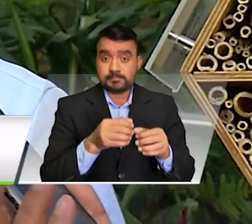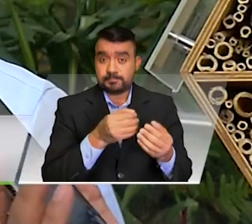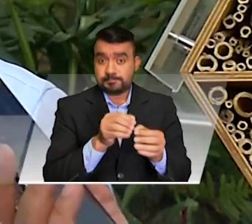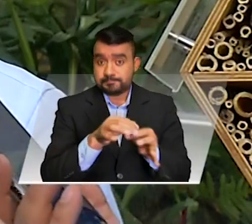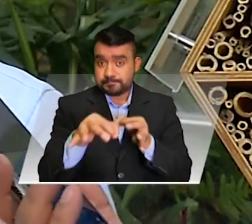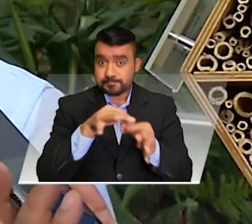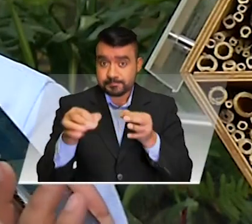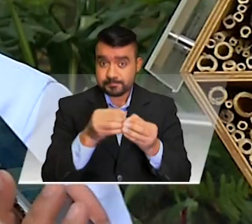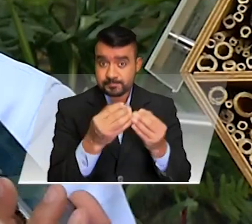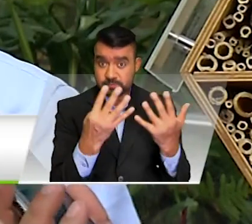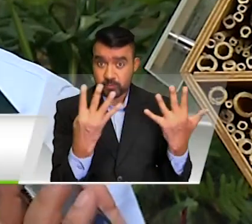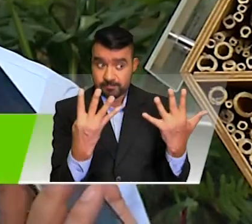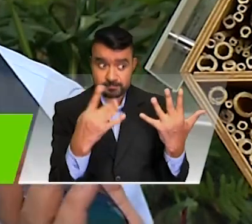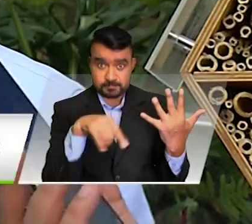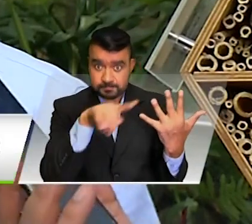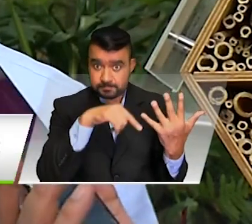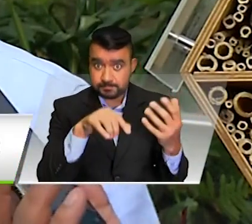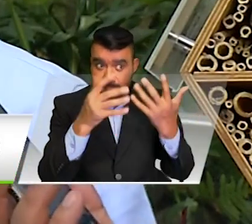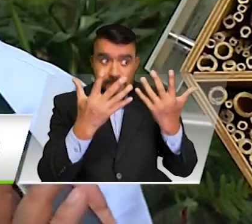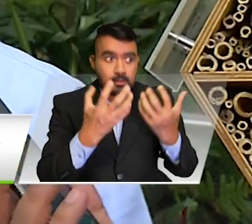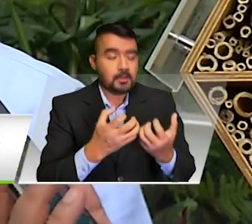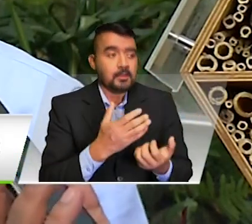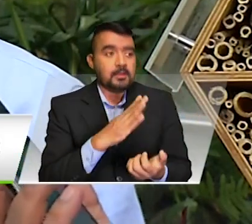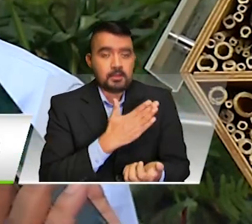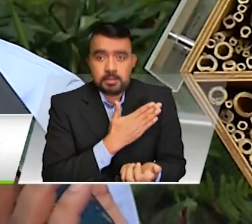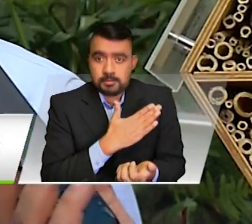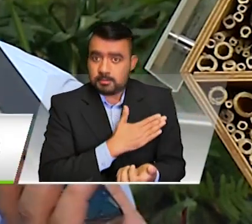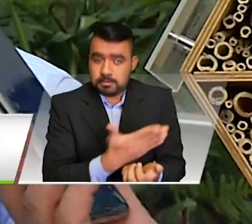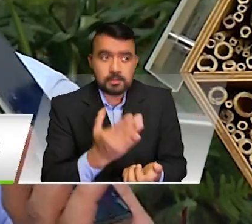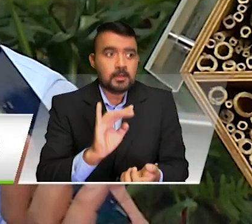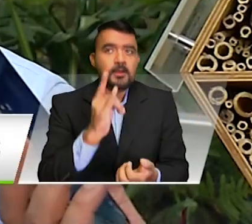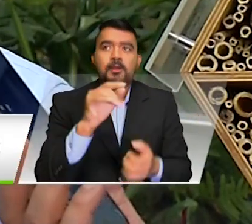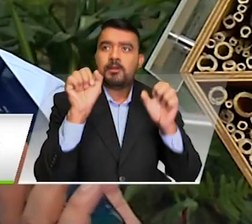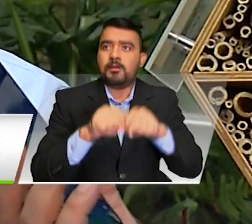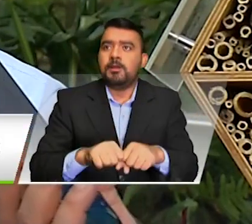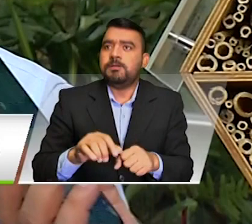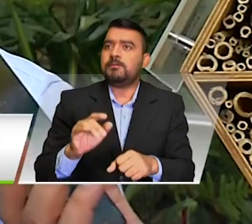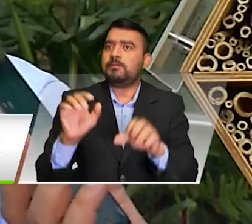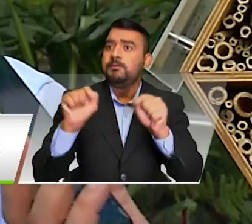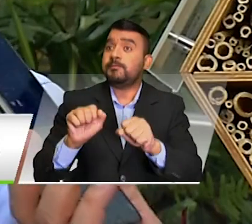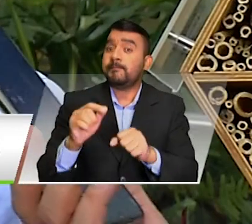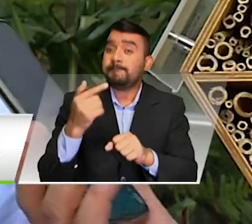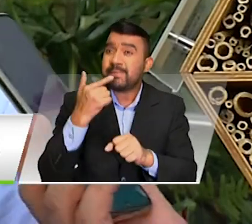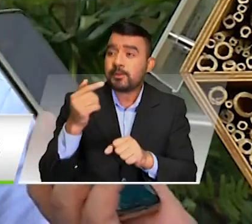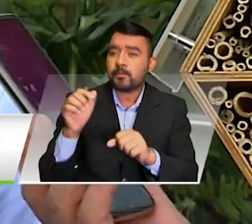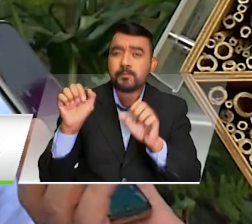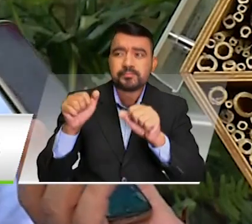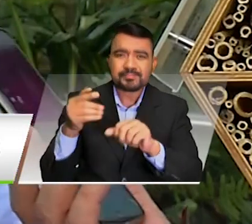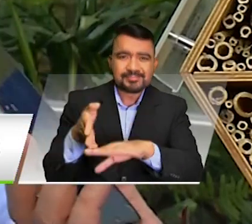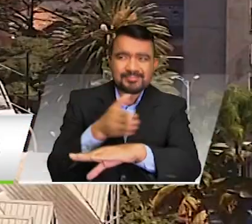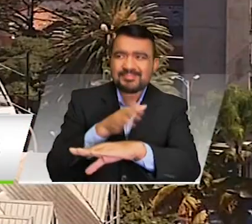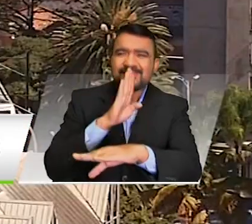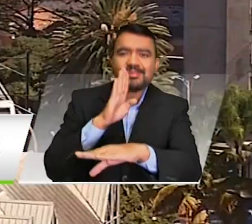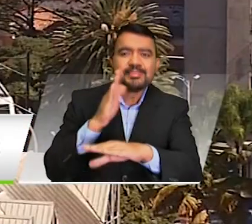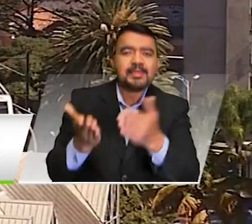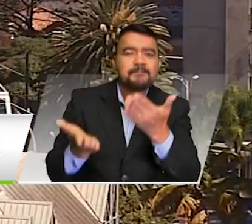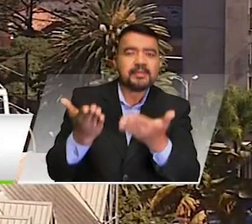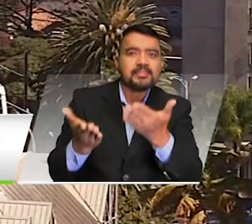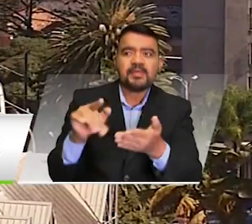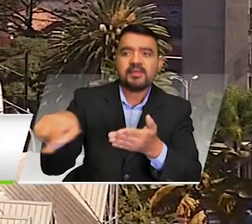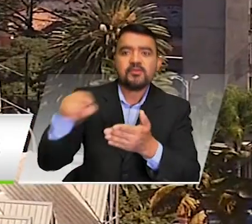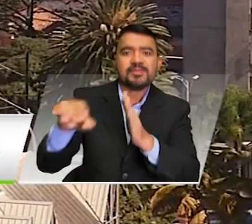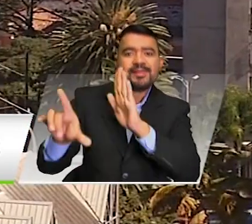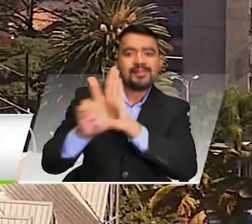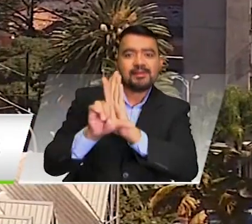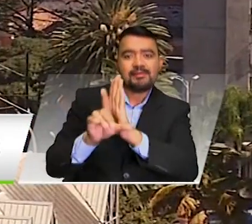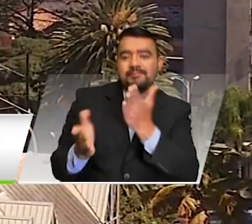adquirir esta connotación pero esto dependerá depende del alcance y la definición que se establezca en la ley la autoridad ambiental